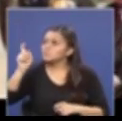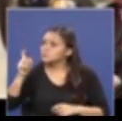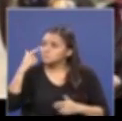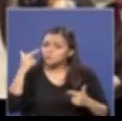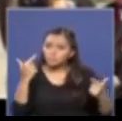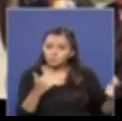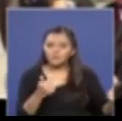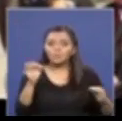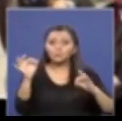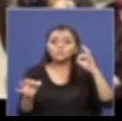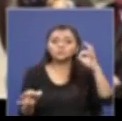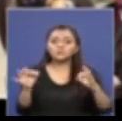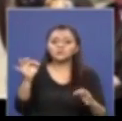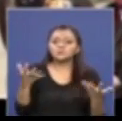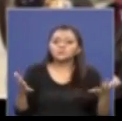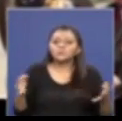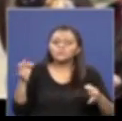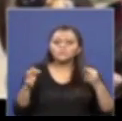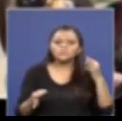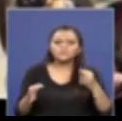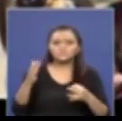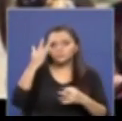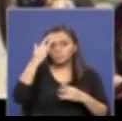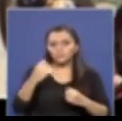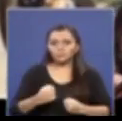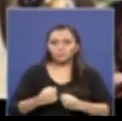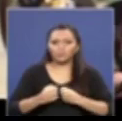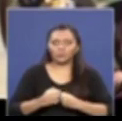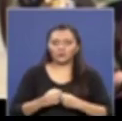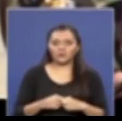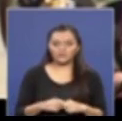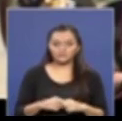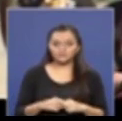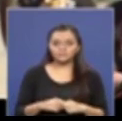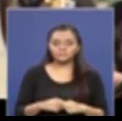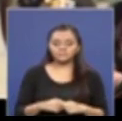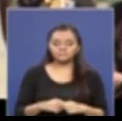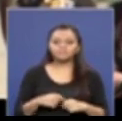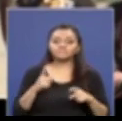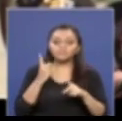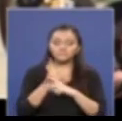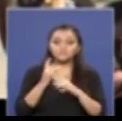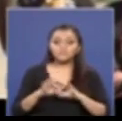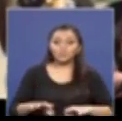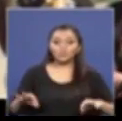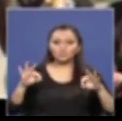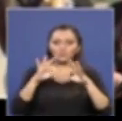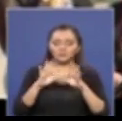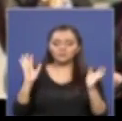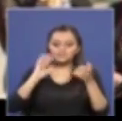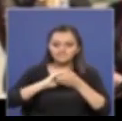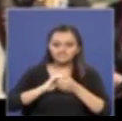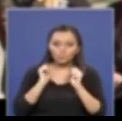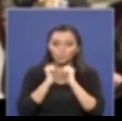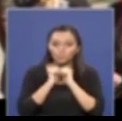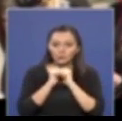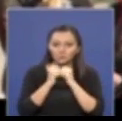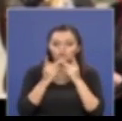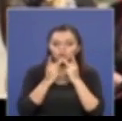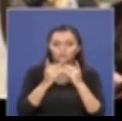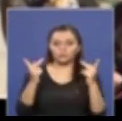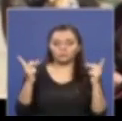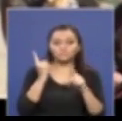la justicia es tan solo la conveniencia del más poderoso, del más fuerte. Es indispensable la unión de nuestros pueblos. Y por